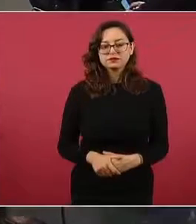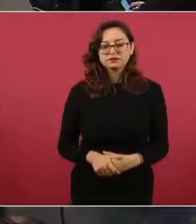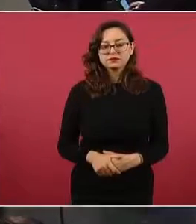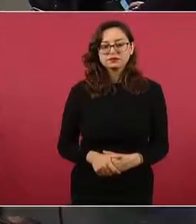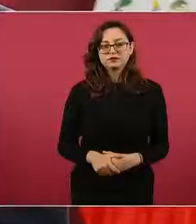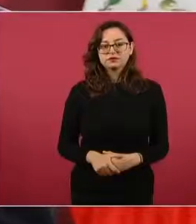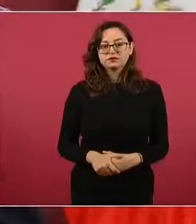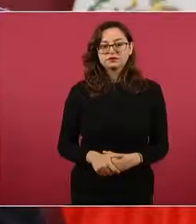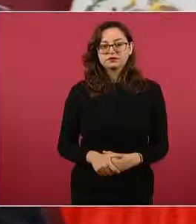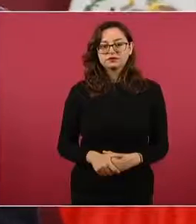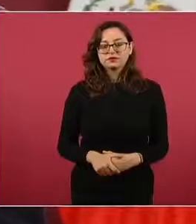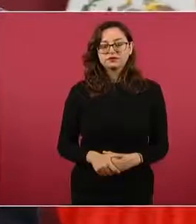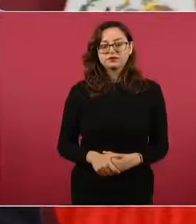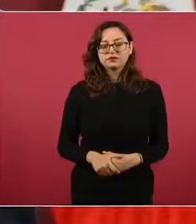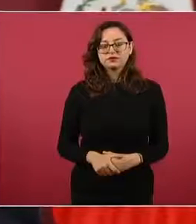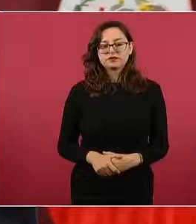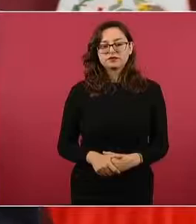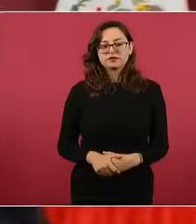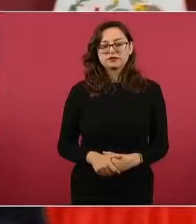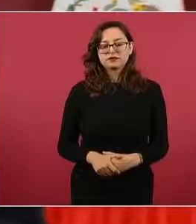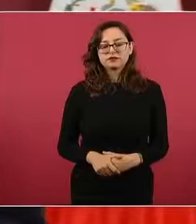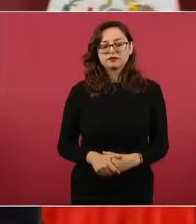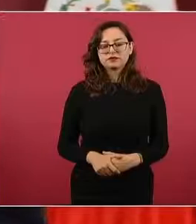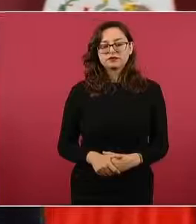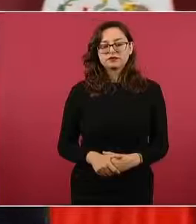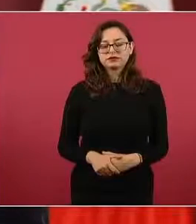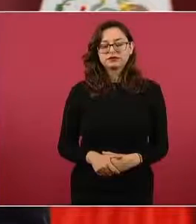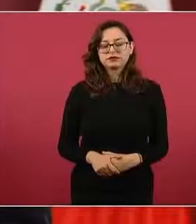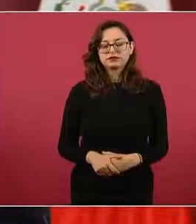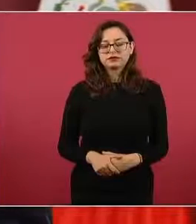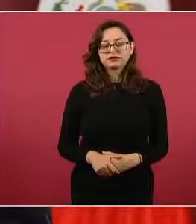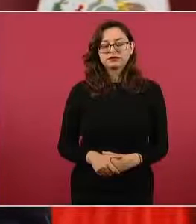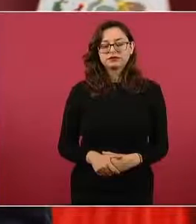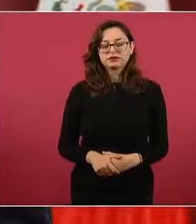La corrupción es la causa principal